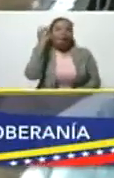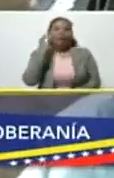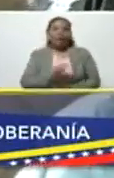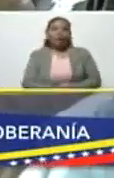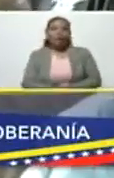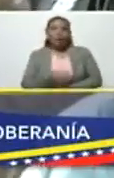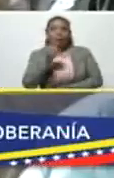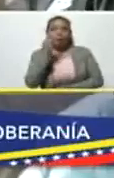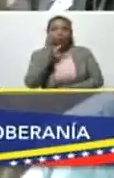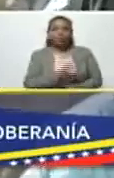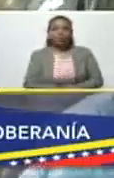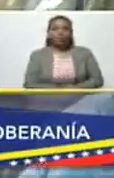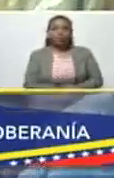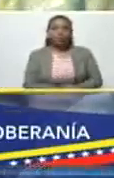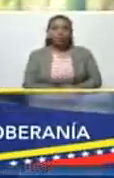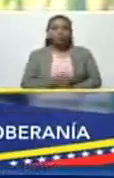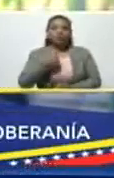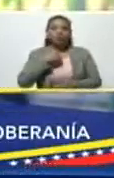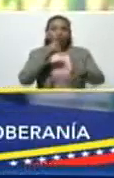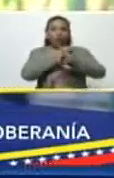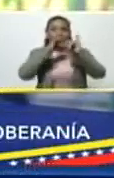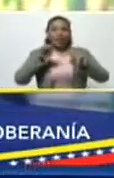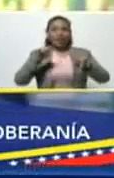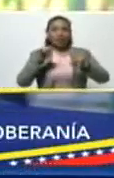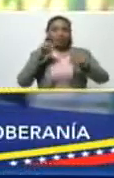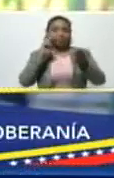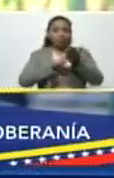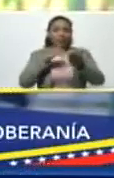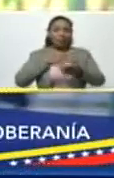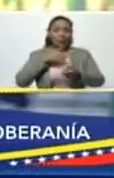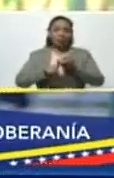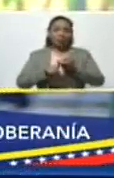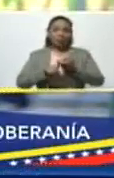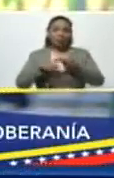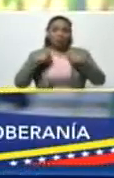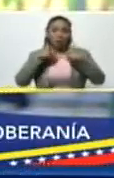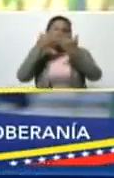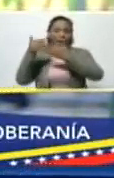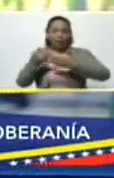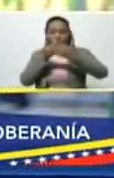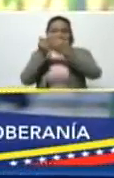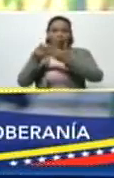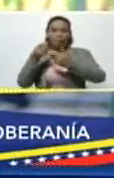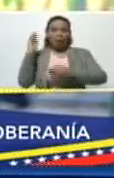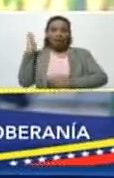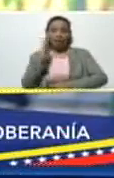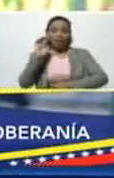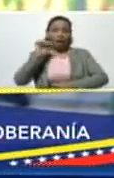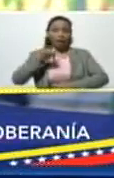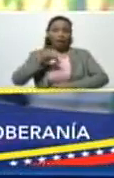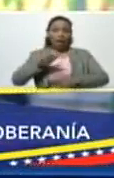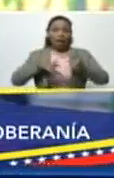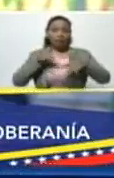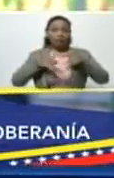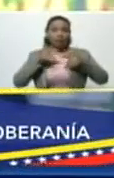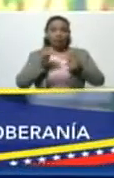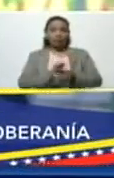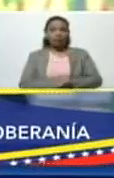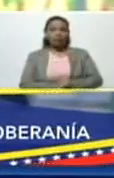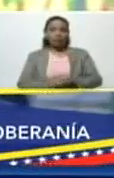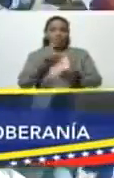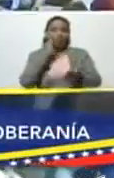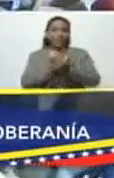Bueno. Yo estoy contento, estoy feliz, ¿verdad, Silvia? Yo estudiando para venir a este acto,